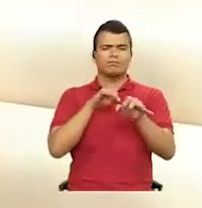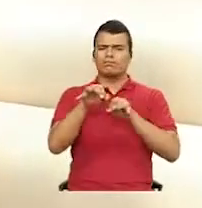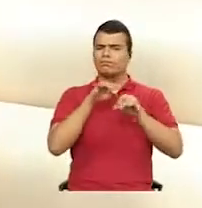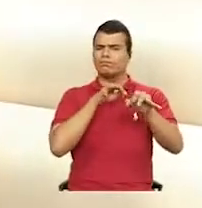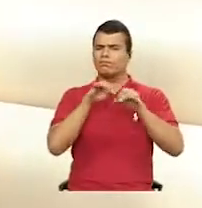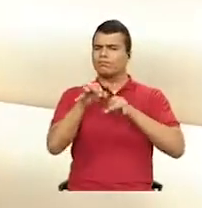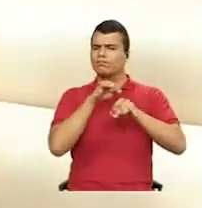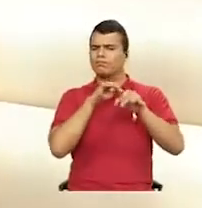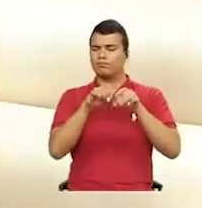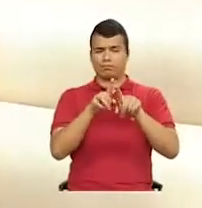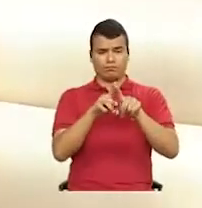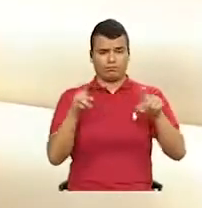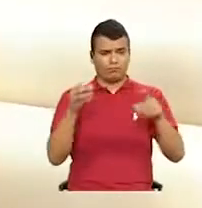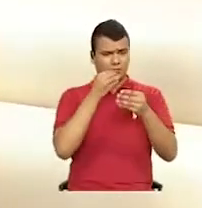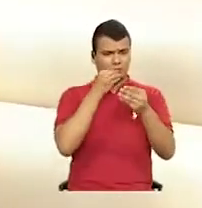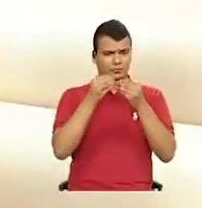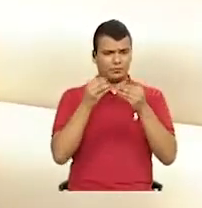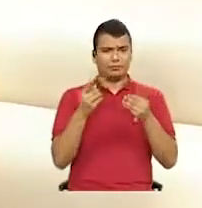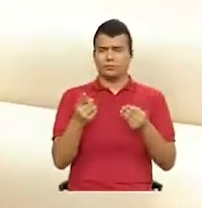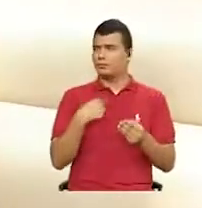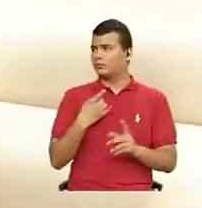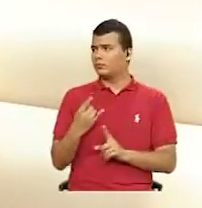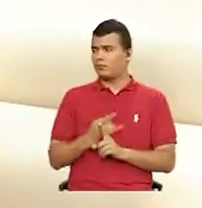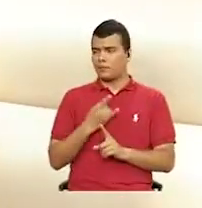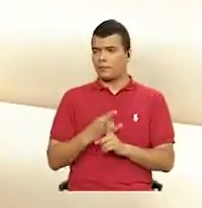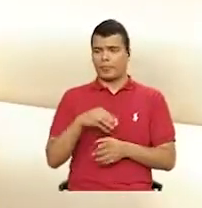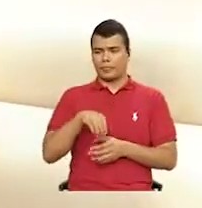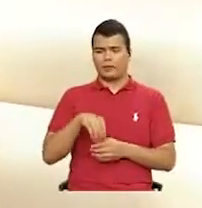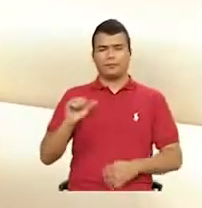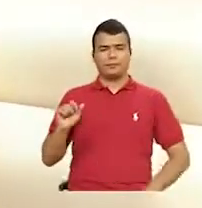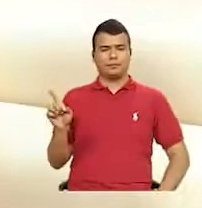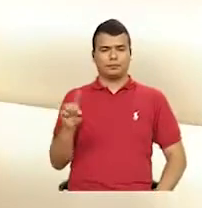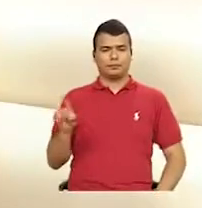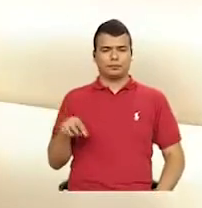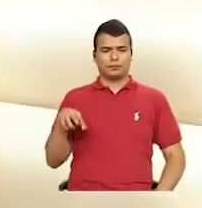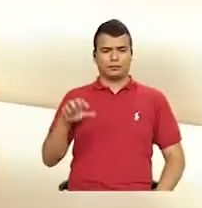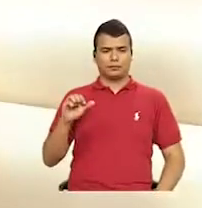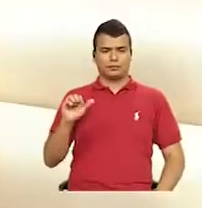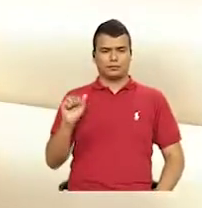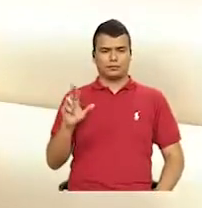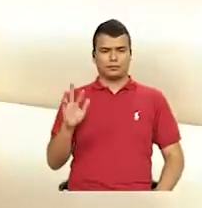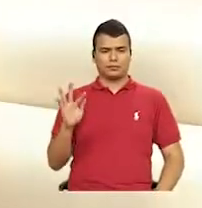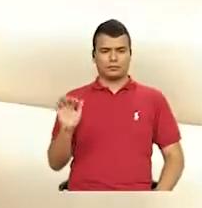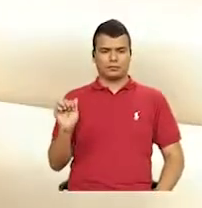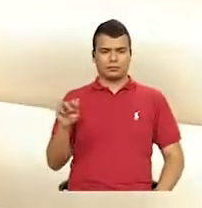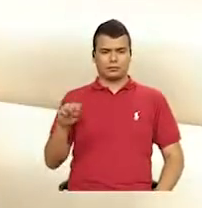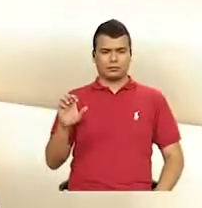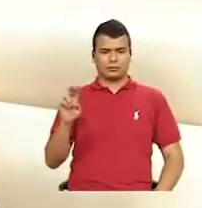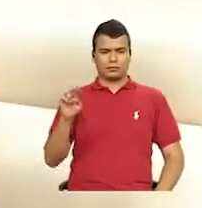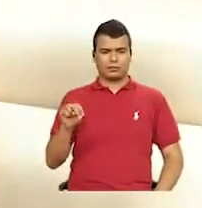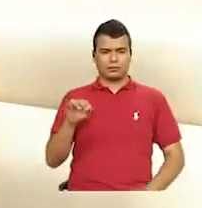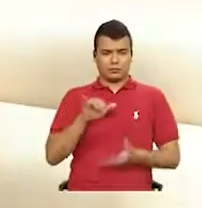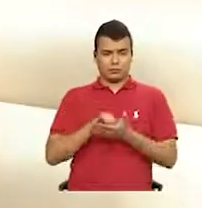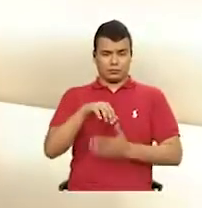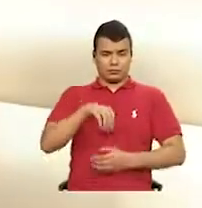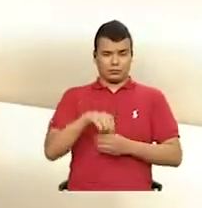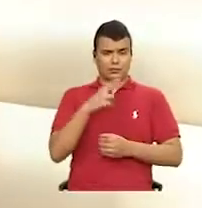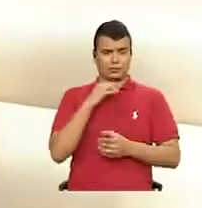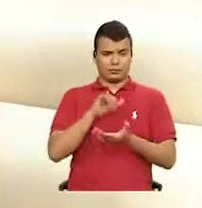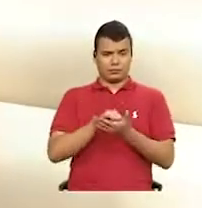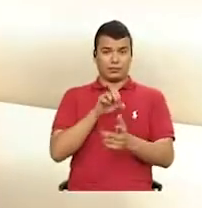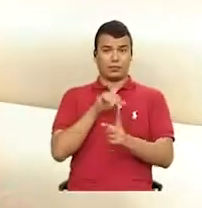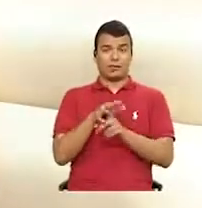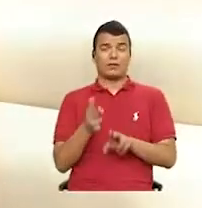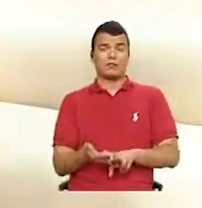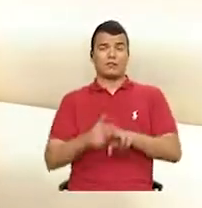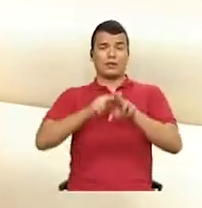son muchos de los alimentos que consumimos que tienen aspartame y que es un edulcorante que endulza 200 veces